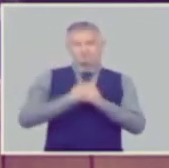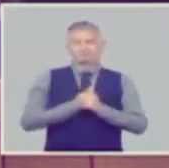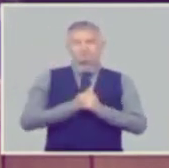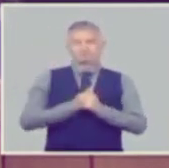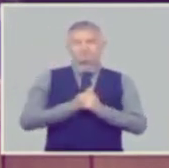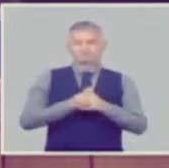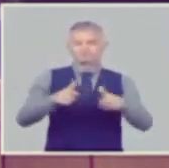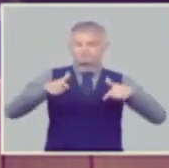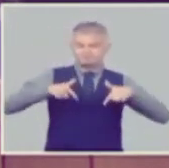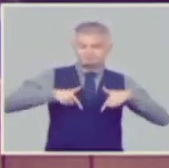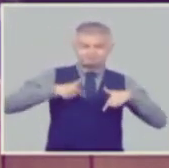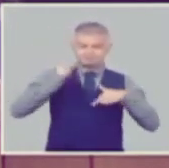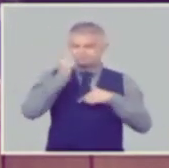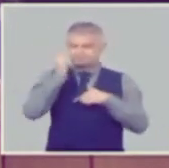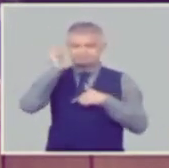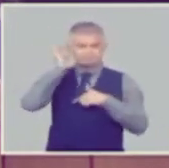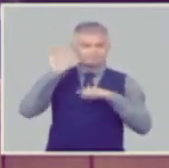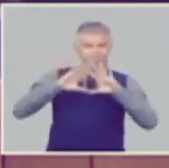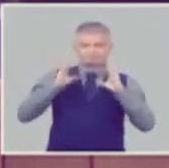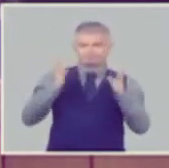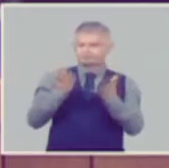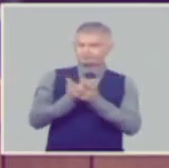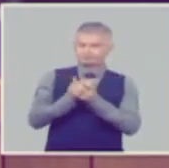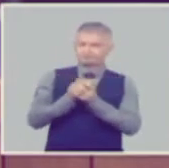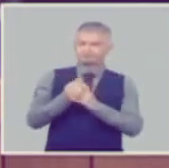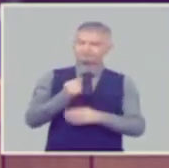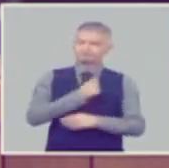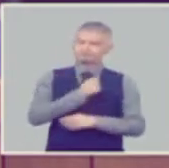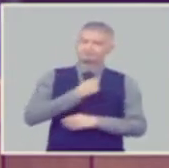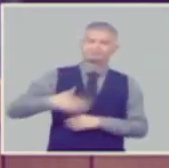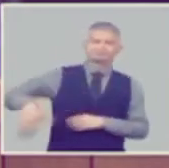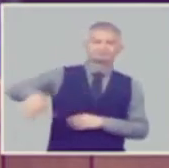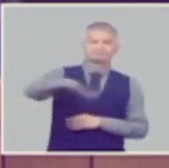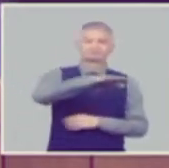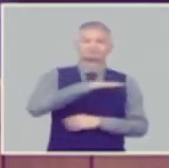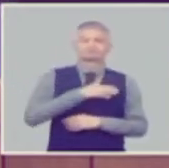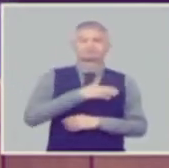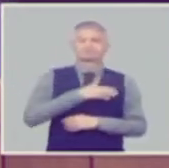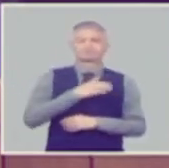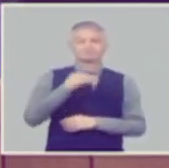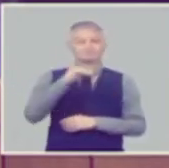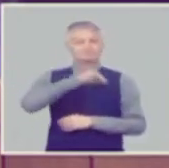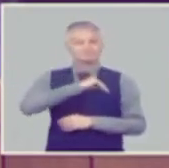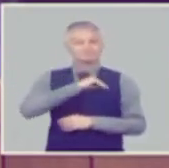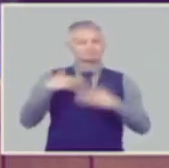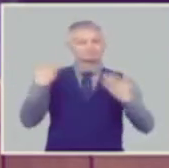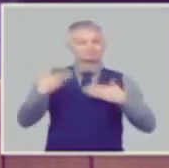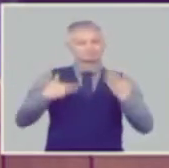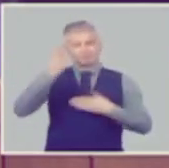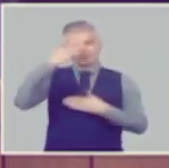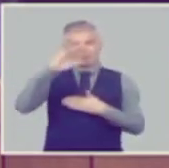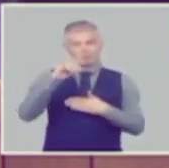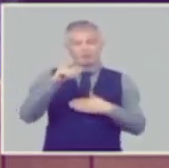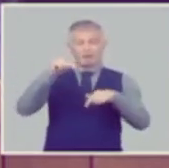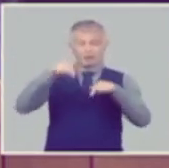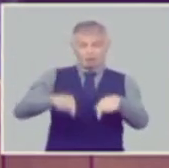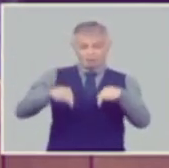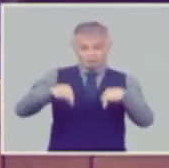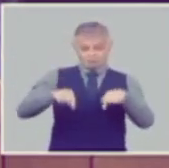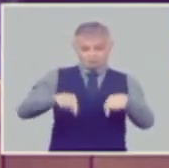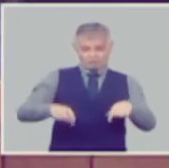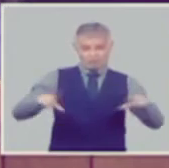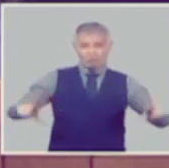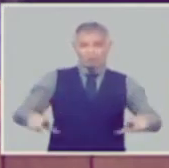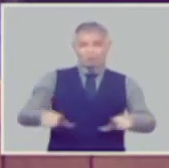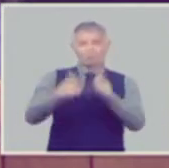diputadas y diputados, compatriotas, se honra a Cuba al contar en un día como hoy, cuando se